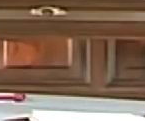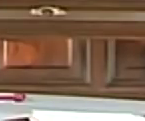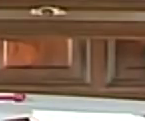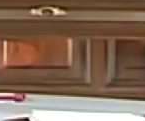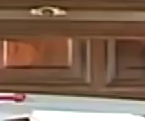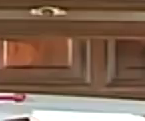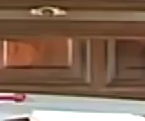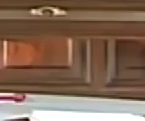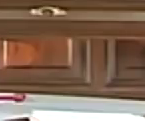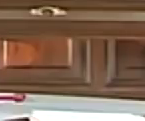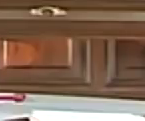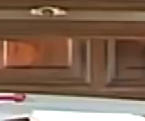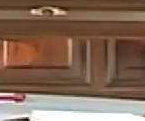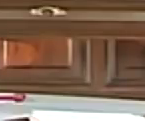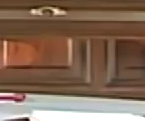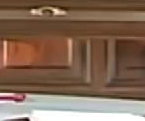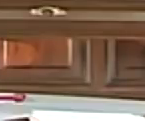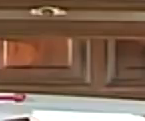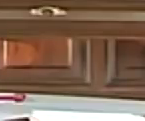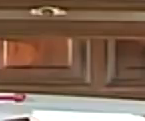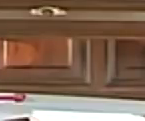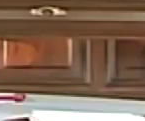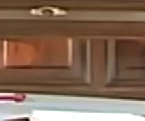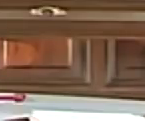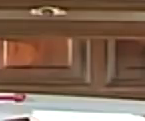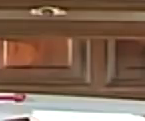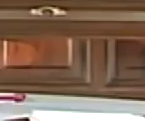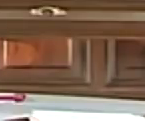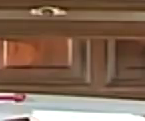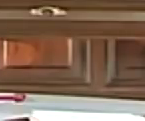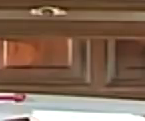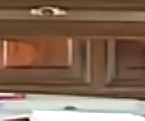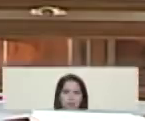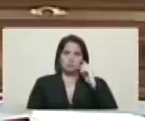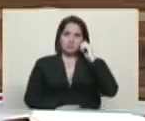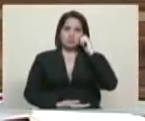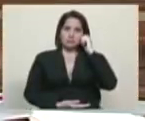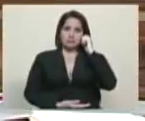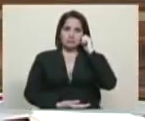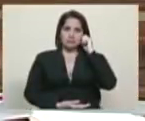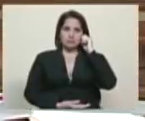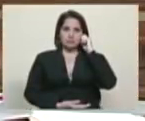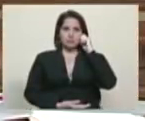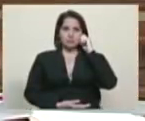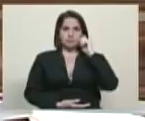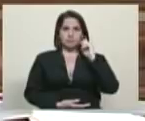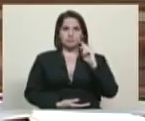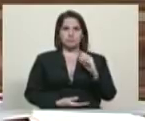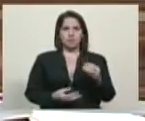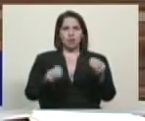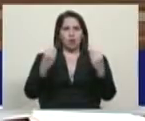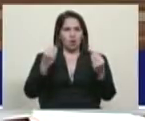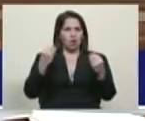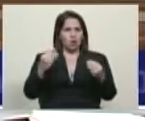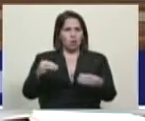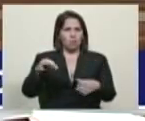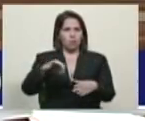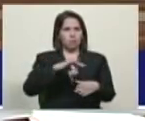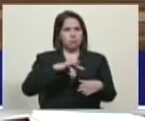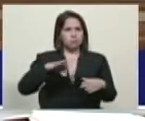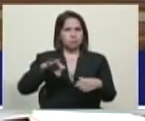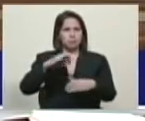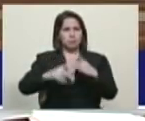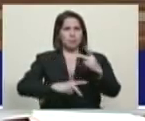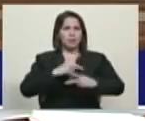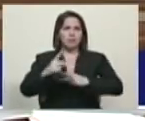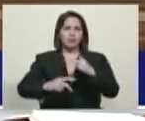trigo. Imagínense ustedes, Venezuela, ya con la tecnología, con la semilla, con la capacidad para